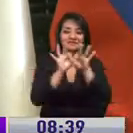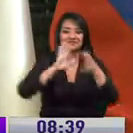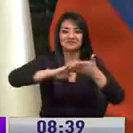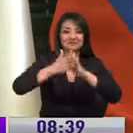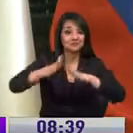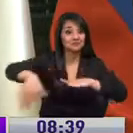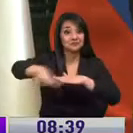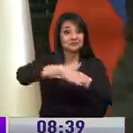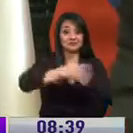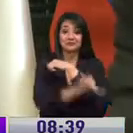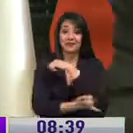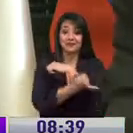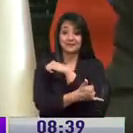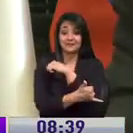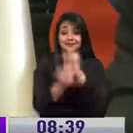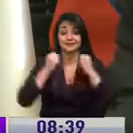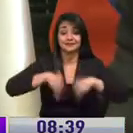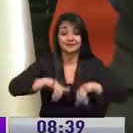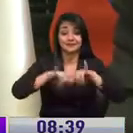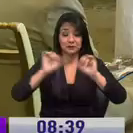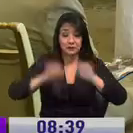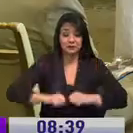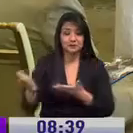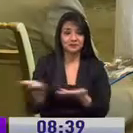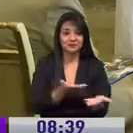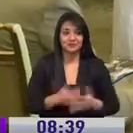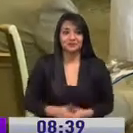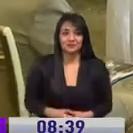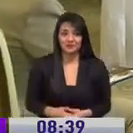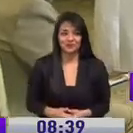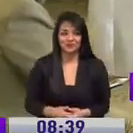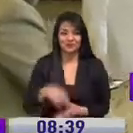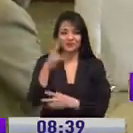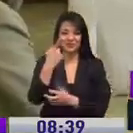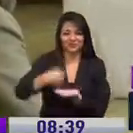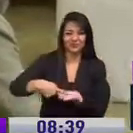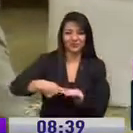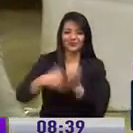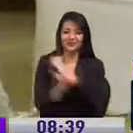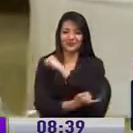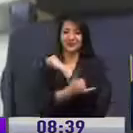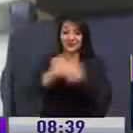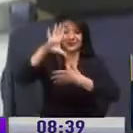comunidades que reciben, que acogen. La segunda reunión de países